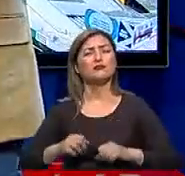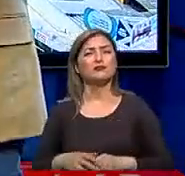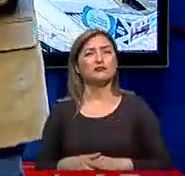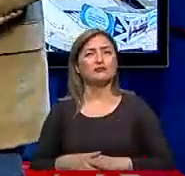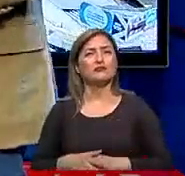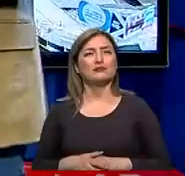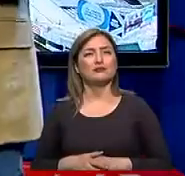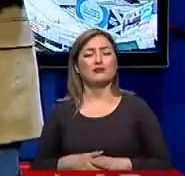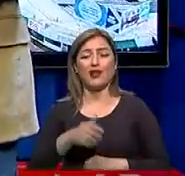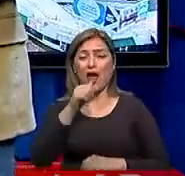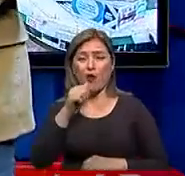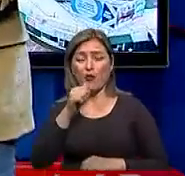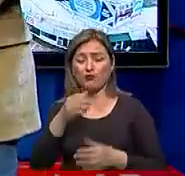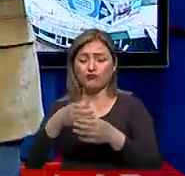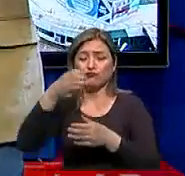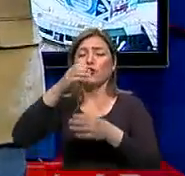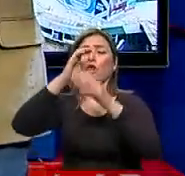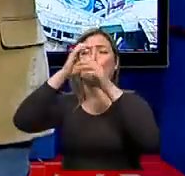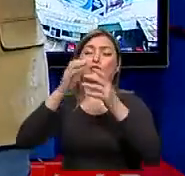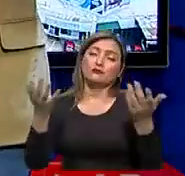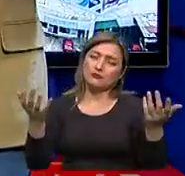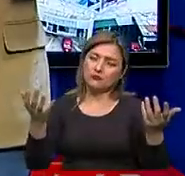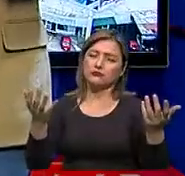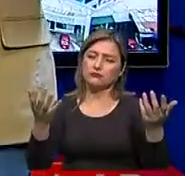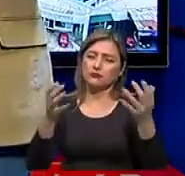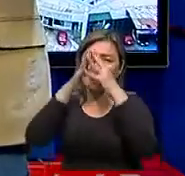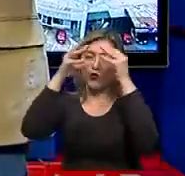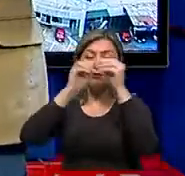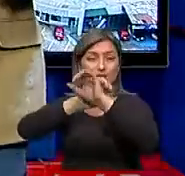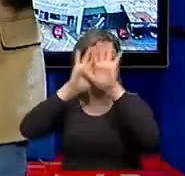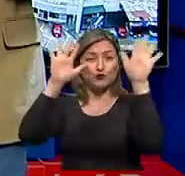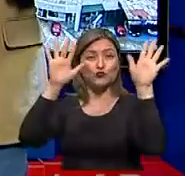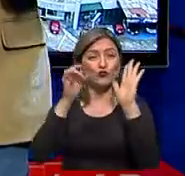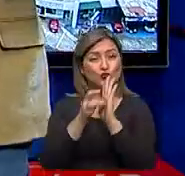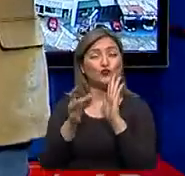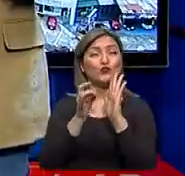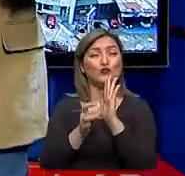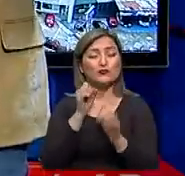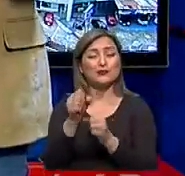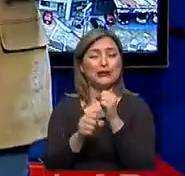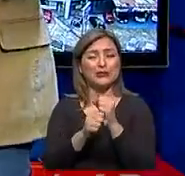incluso filtrar agua y tomar de la casa. Tenemos que entender que este plástico se demora